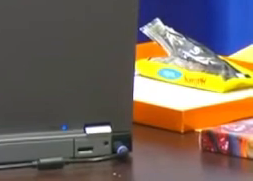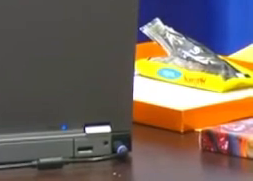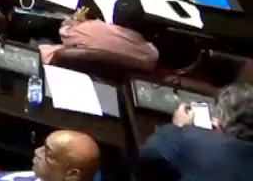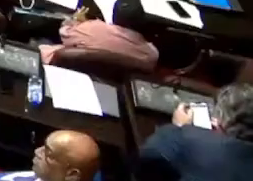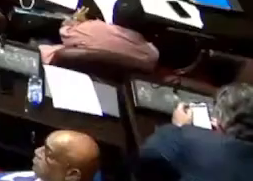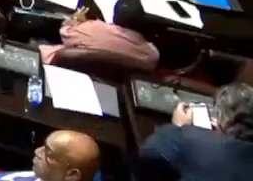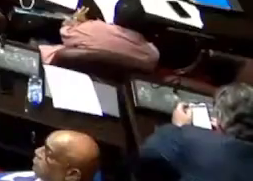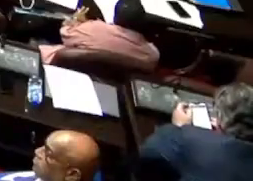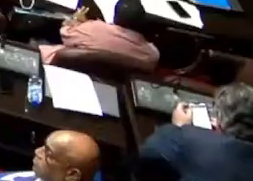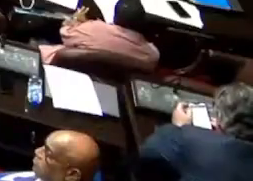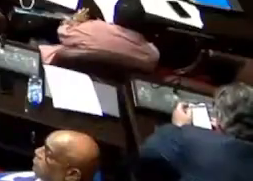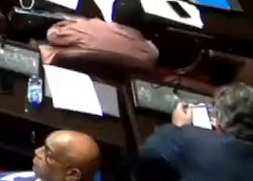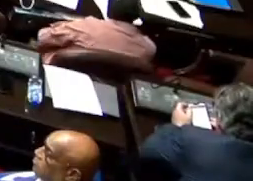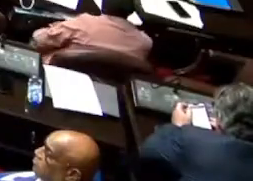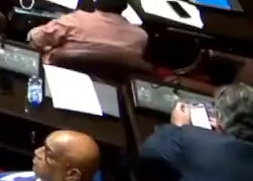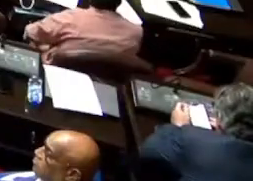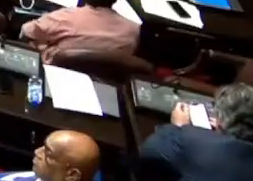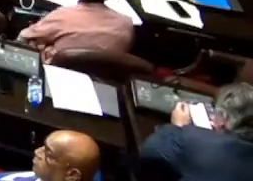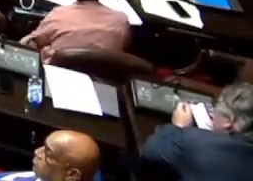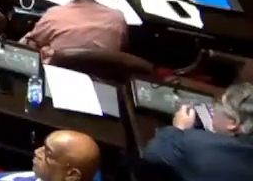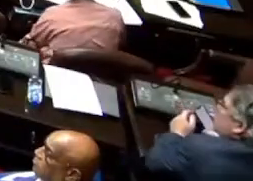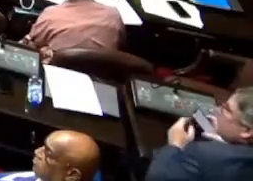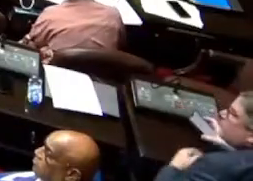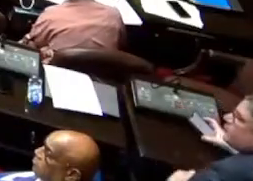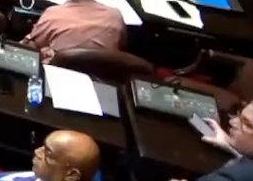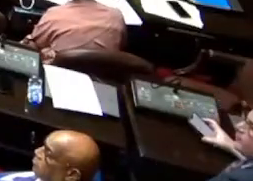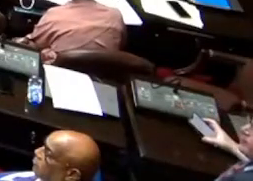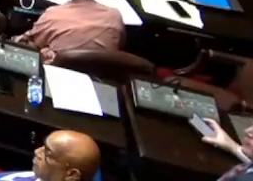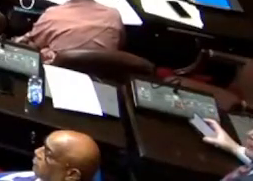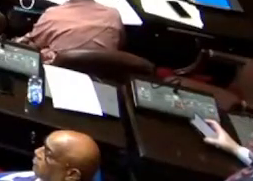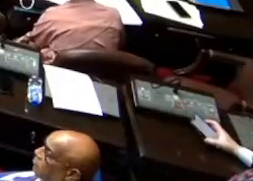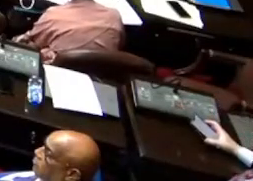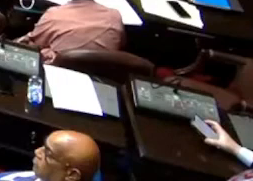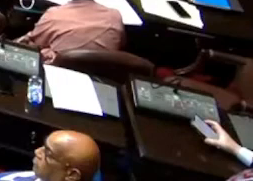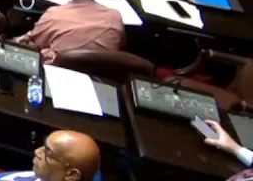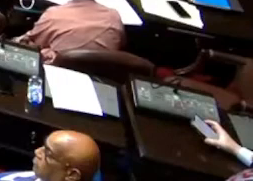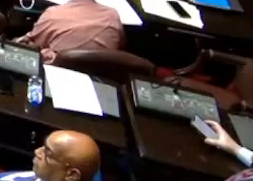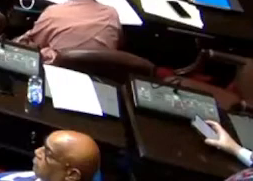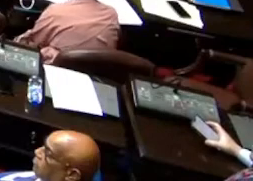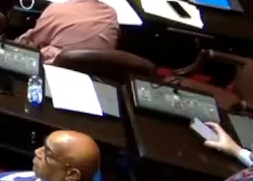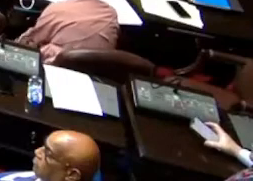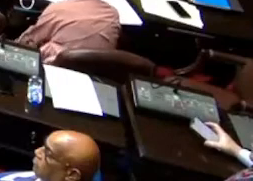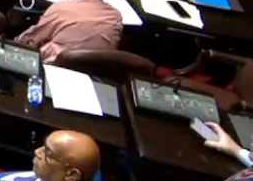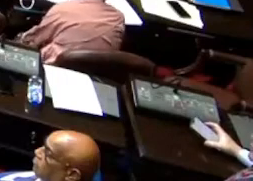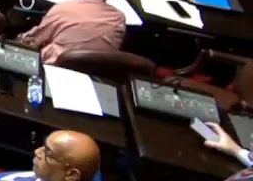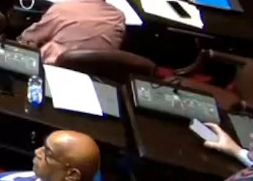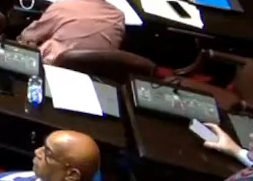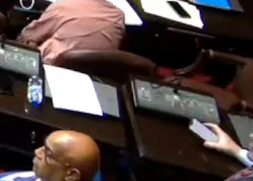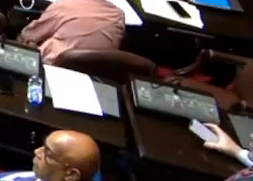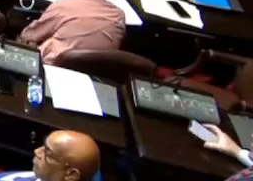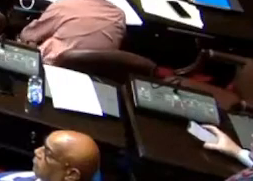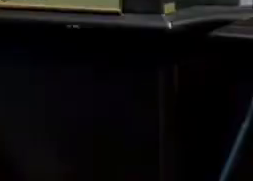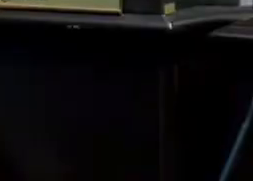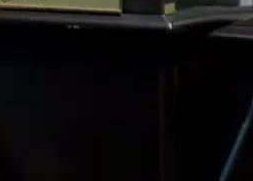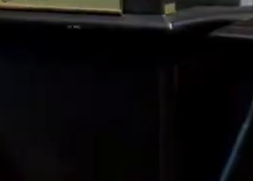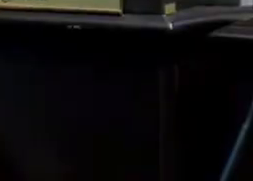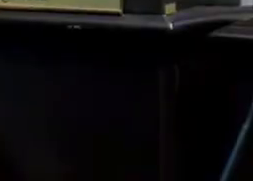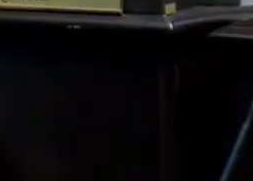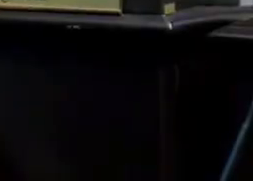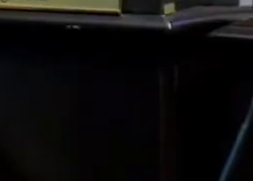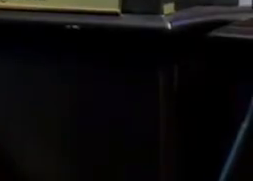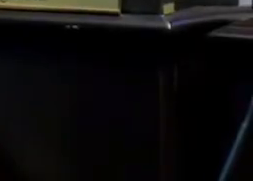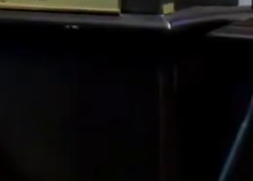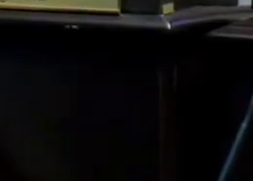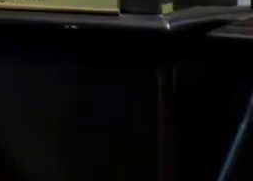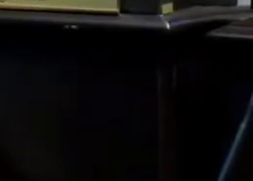Muy buenas tardes, vicepresidenta en funciones y vicepresidenta, bufete directivo y honorables